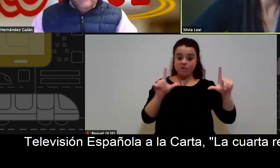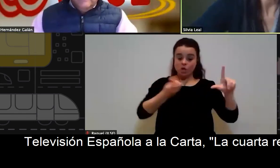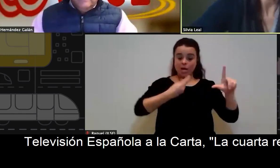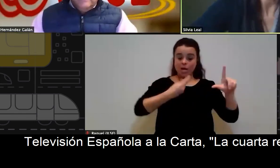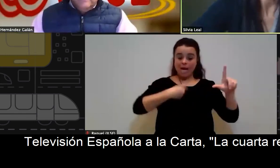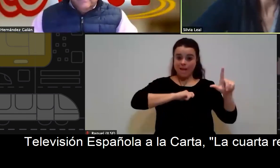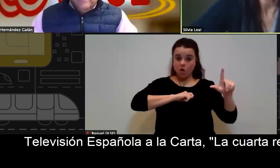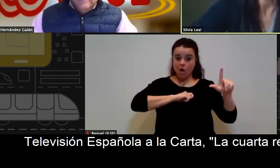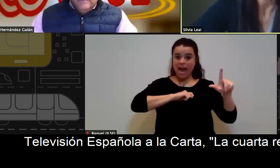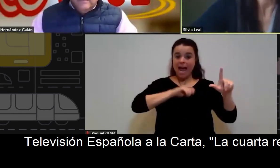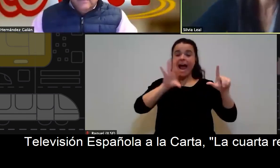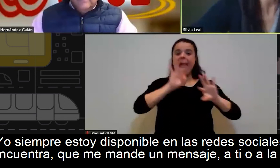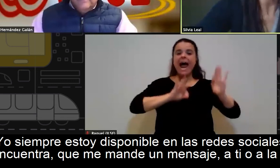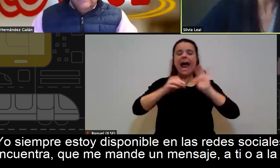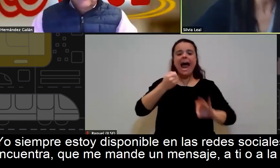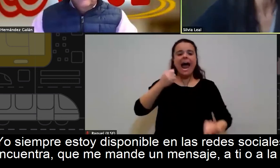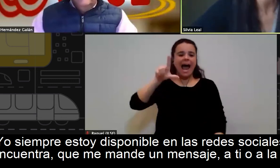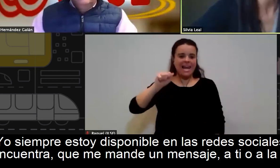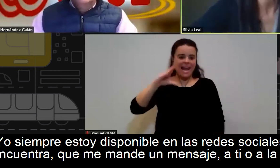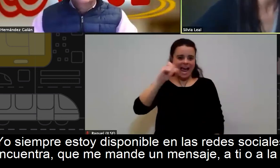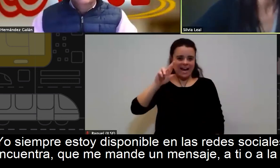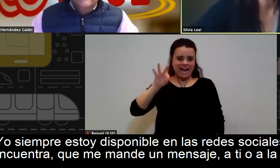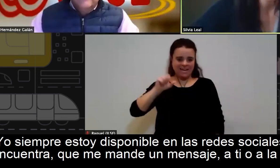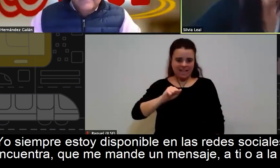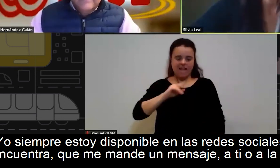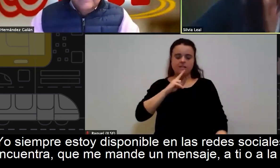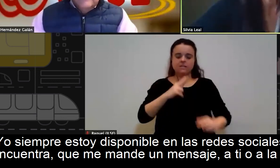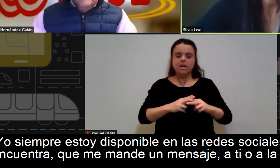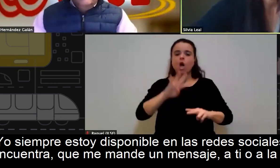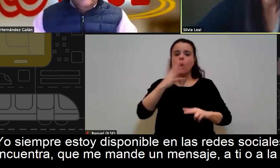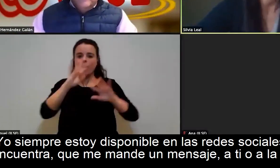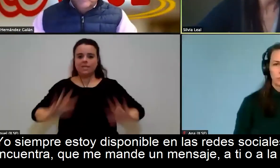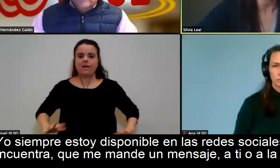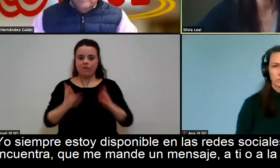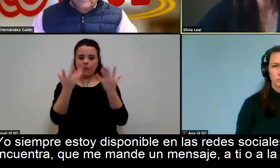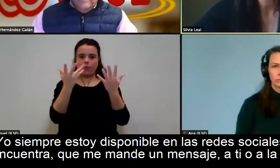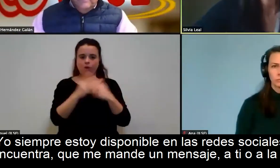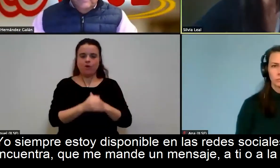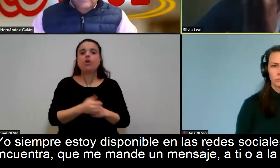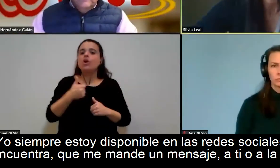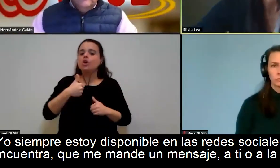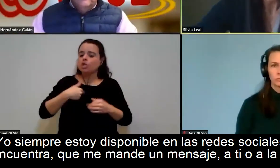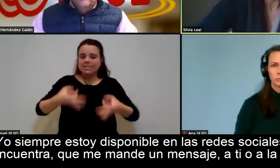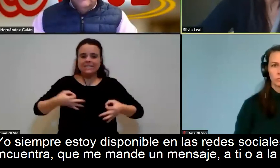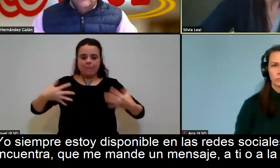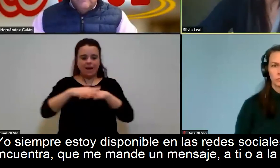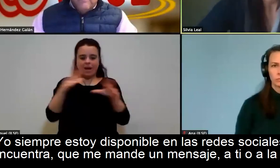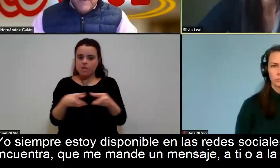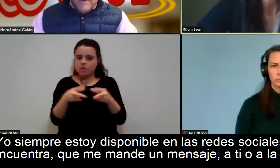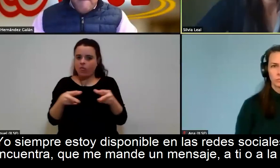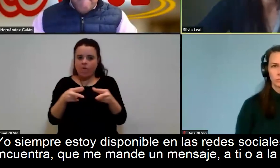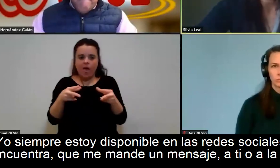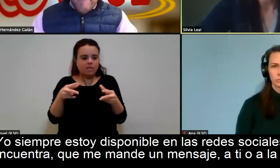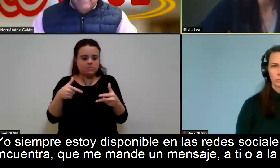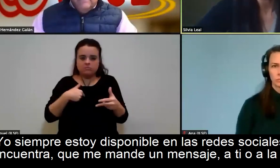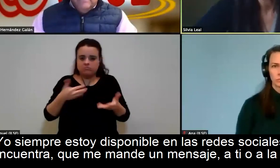la cuarta revolución. Y si no, yo siempre estoy disponible en las redes sociales. Si alguien no lo encuentra, que me mande un mensaje, Jesús, o que te lo manden a